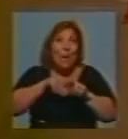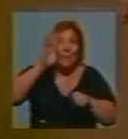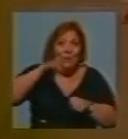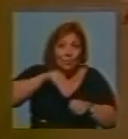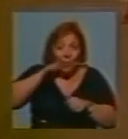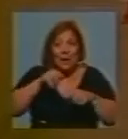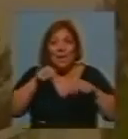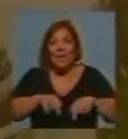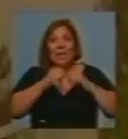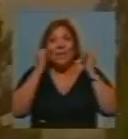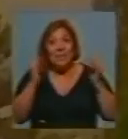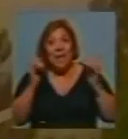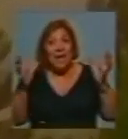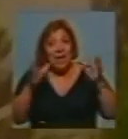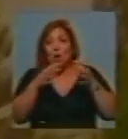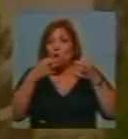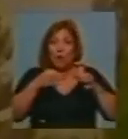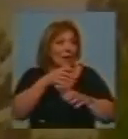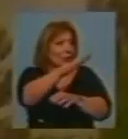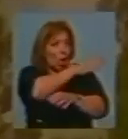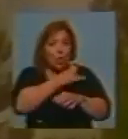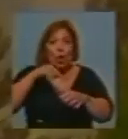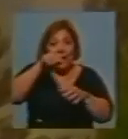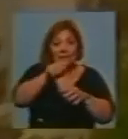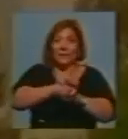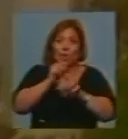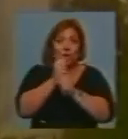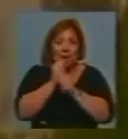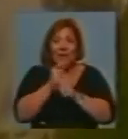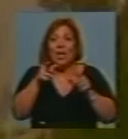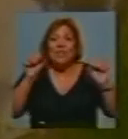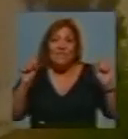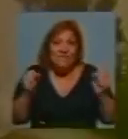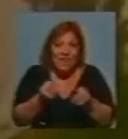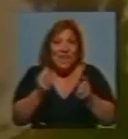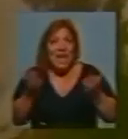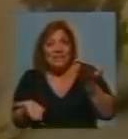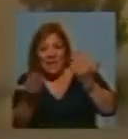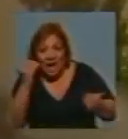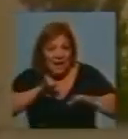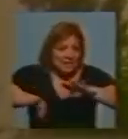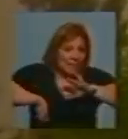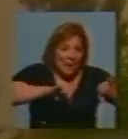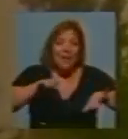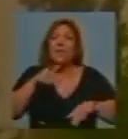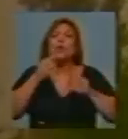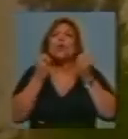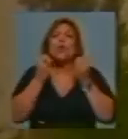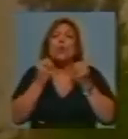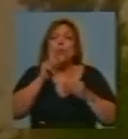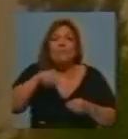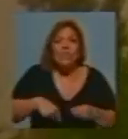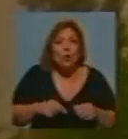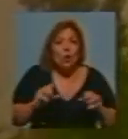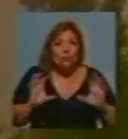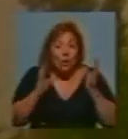día de hoy, salvo el sector afectado. Actualmente se trabaja en tareas de enfriamiento y remoción. Aunque se desconoce aún cómo se originó el